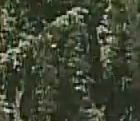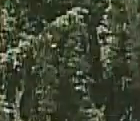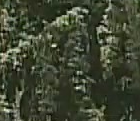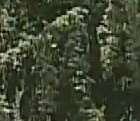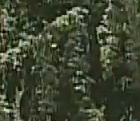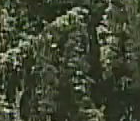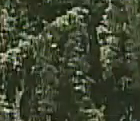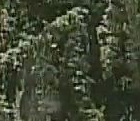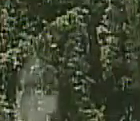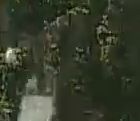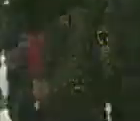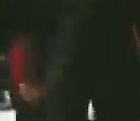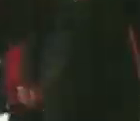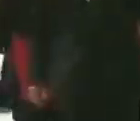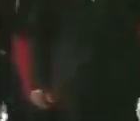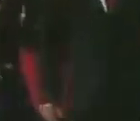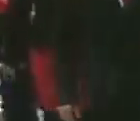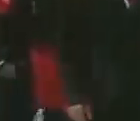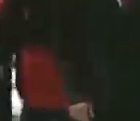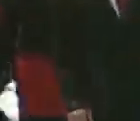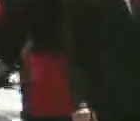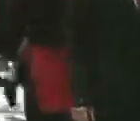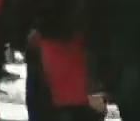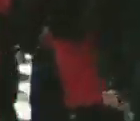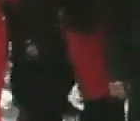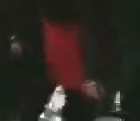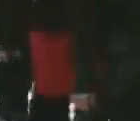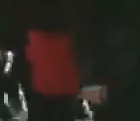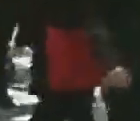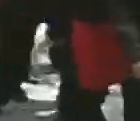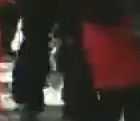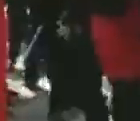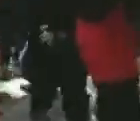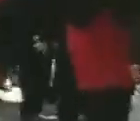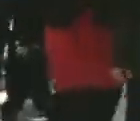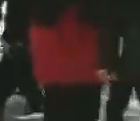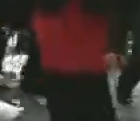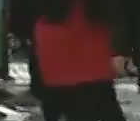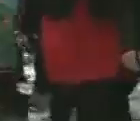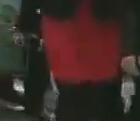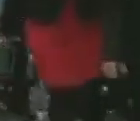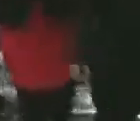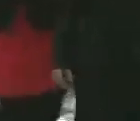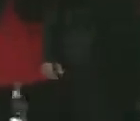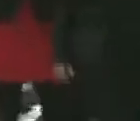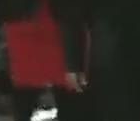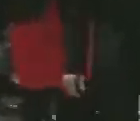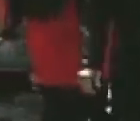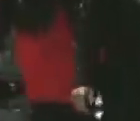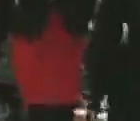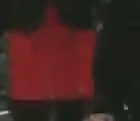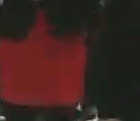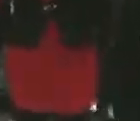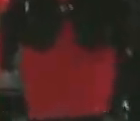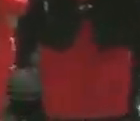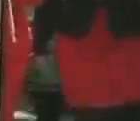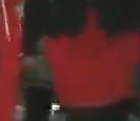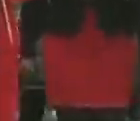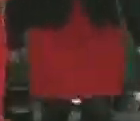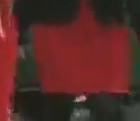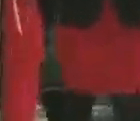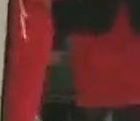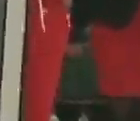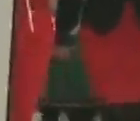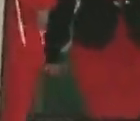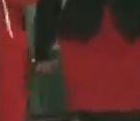democrático de nuestro país. Lo vemos en pantalla, cómo levantan la imagen del libertador Simón